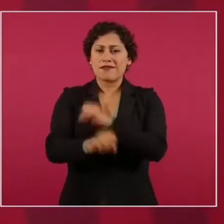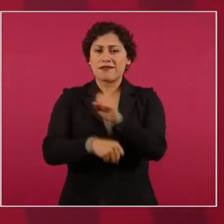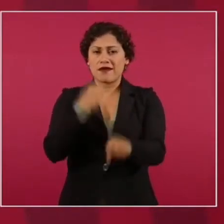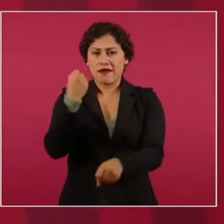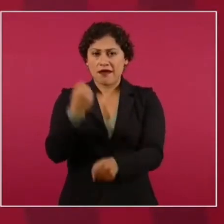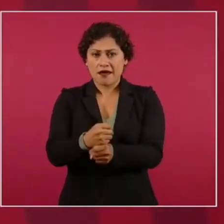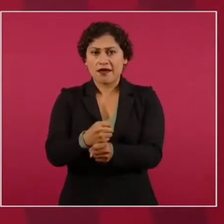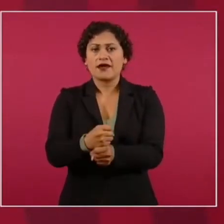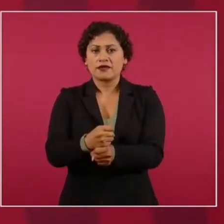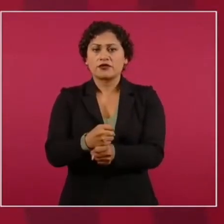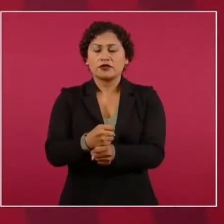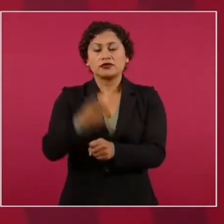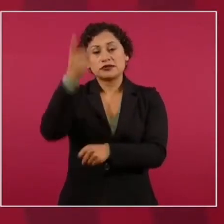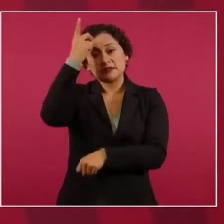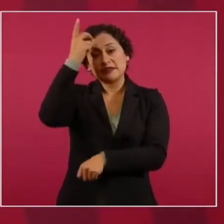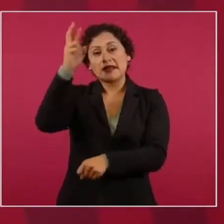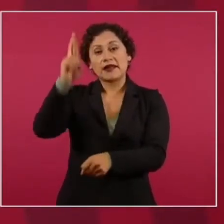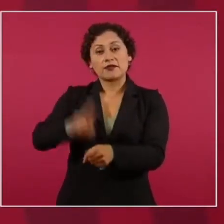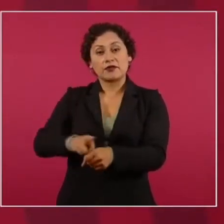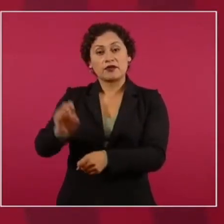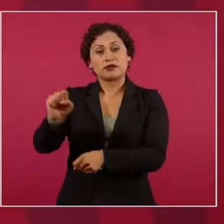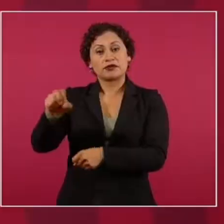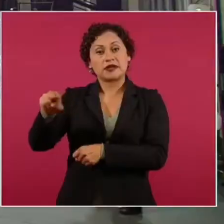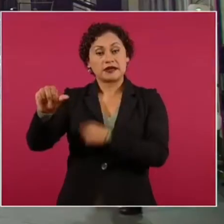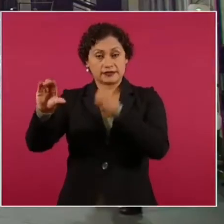El director de Senacica